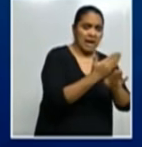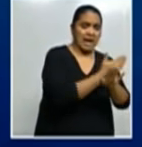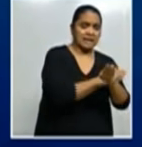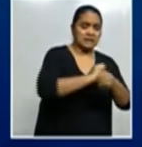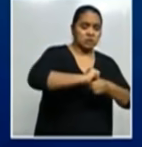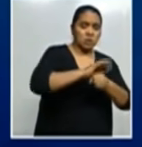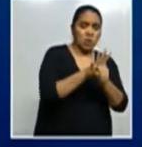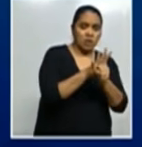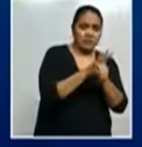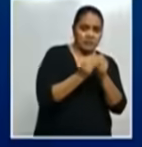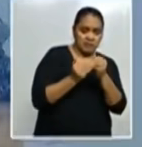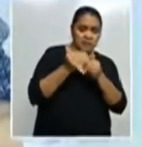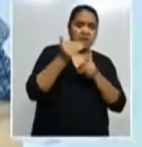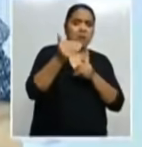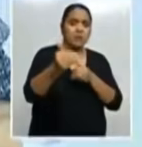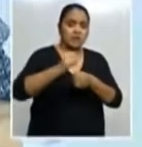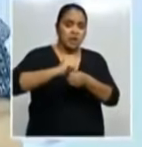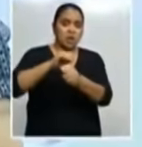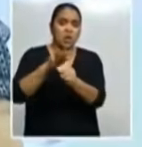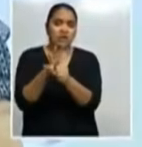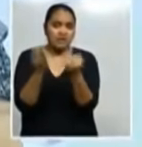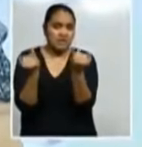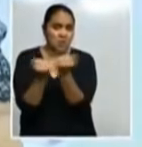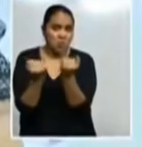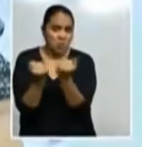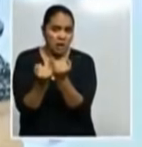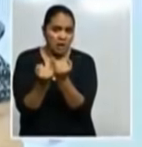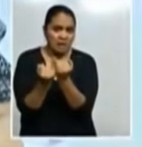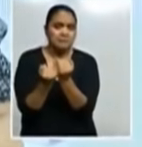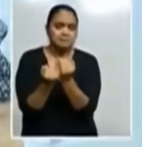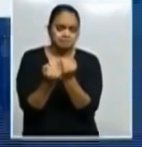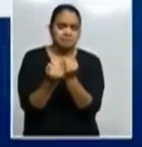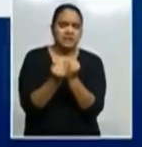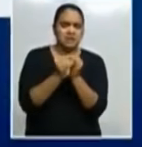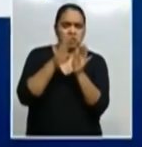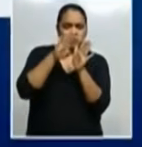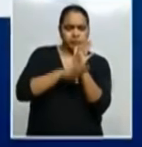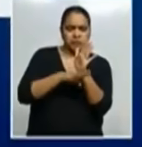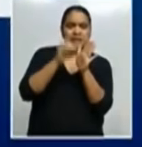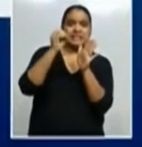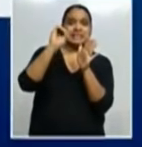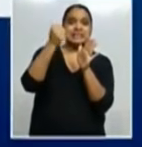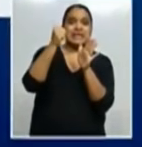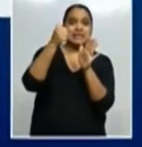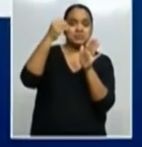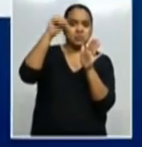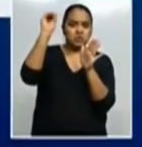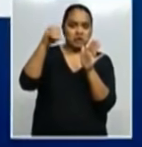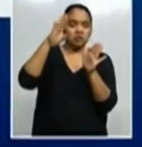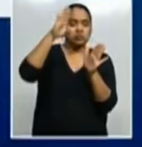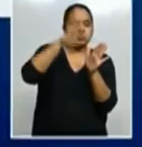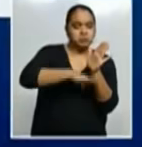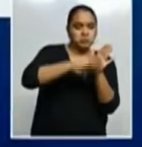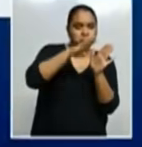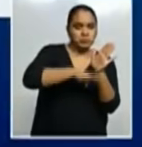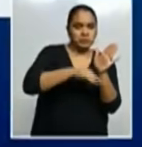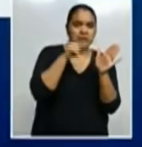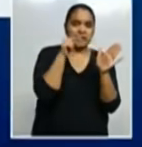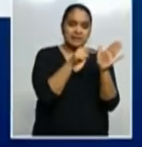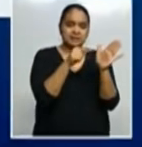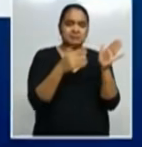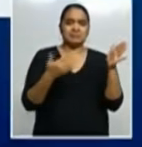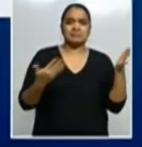de lempiras. Aquí viene la recaudación de abril, presidente. También sorpresa